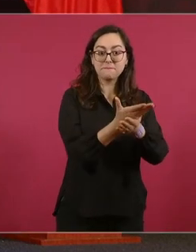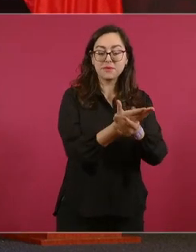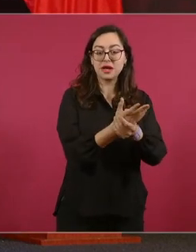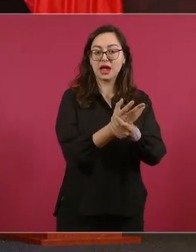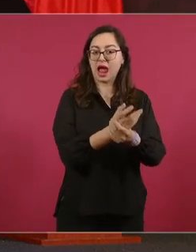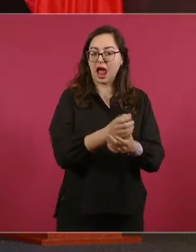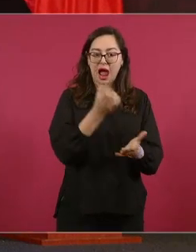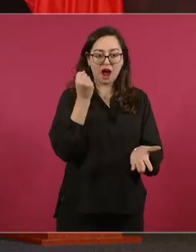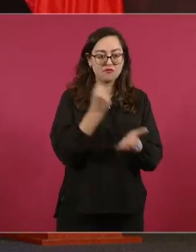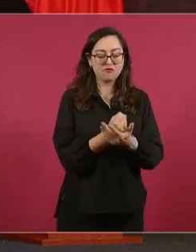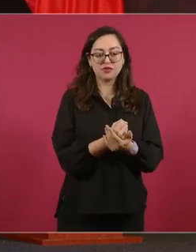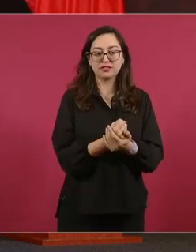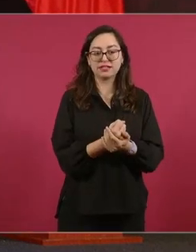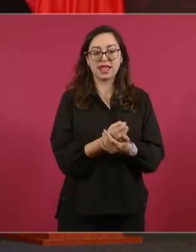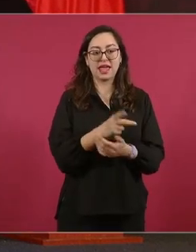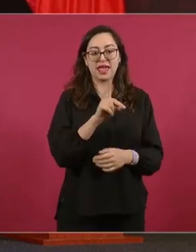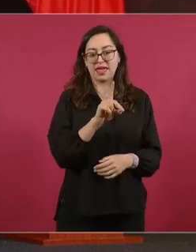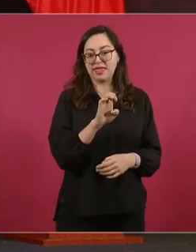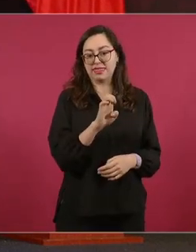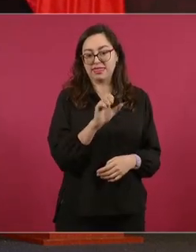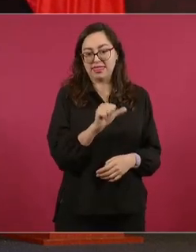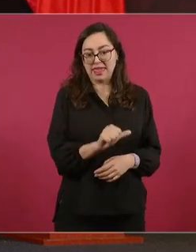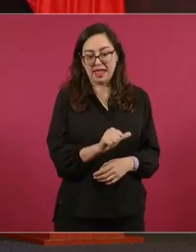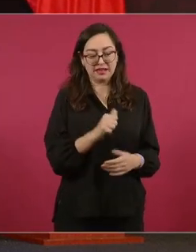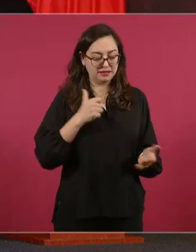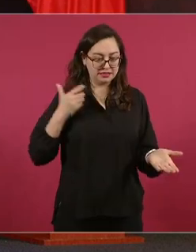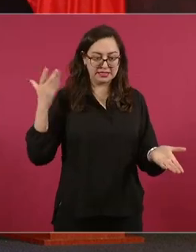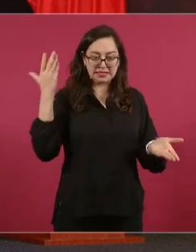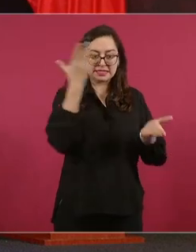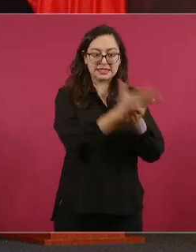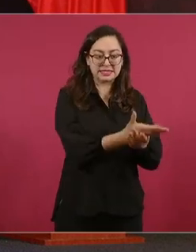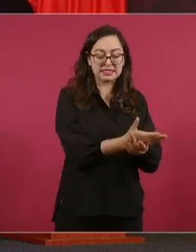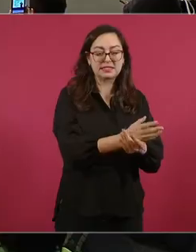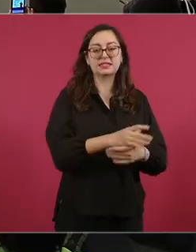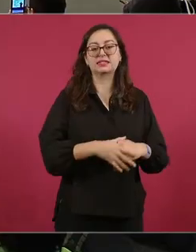tienen que ir a la DEA. ¿Cómo se llama el señor de la DEA?